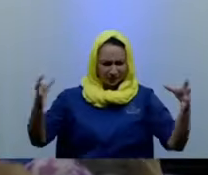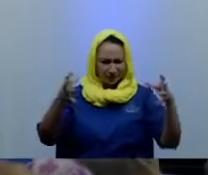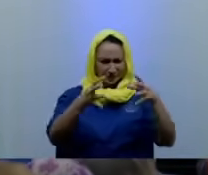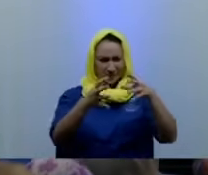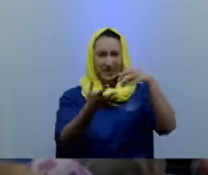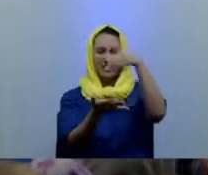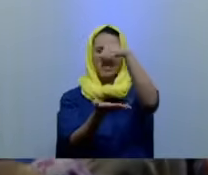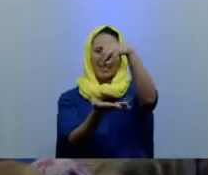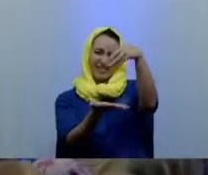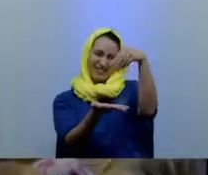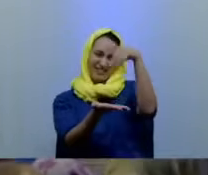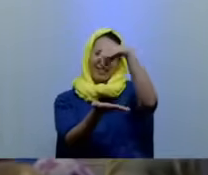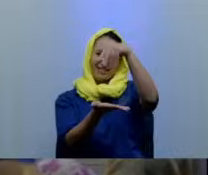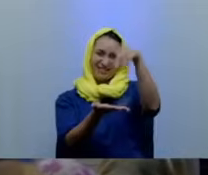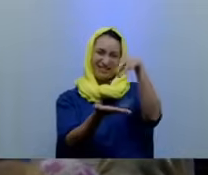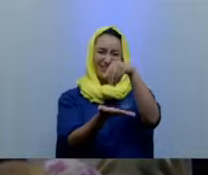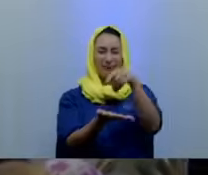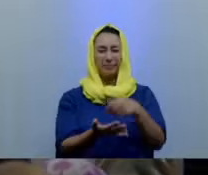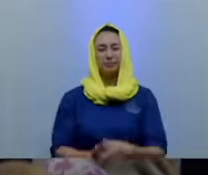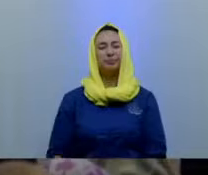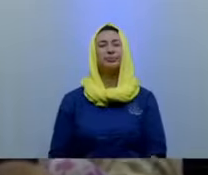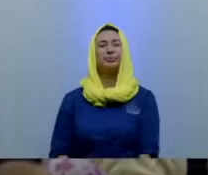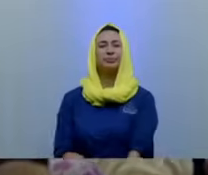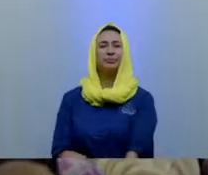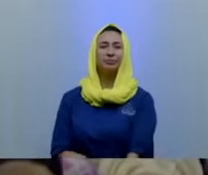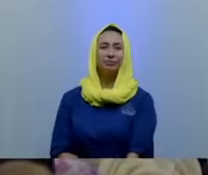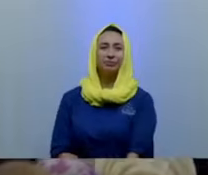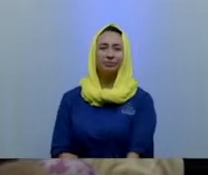Somos sal. Bueno, ahí se me olvidó decir que hay sal